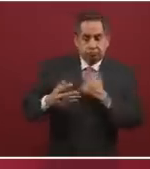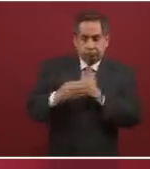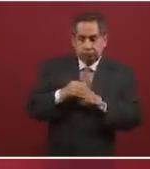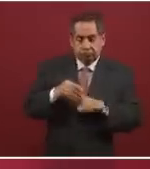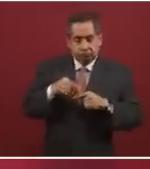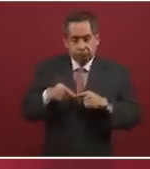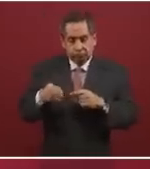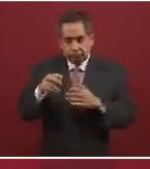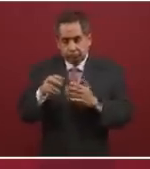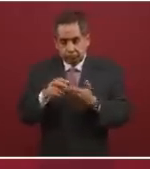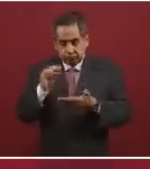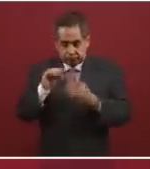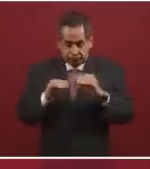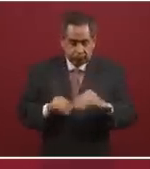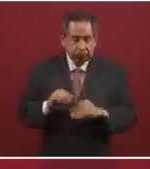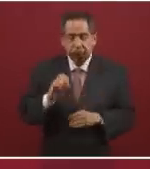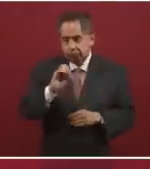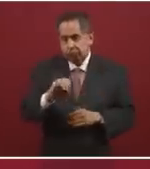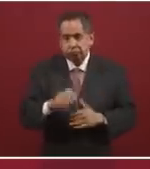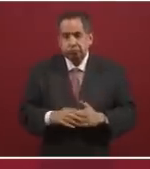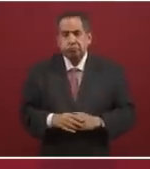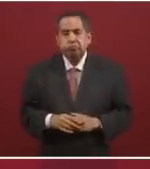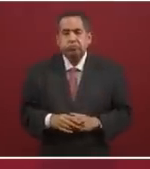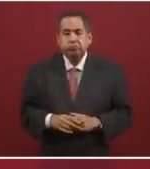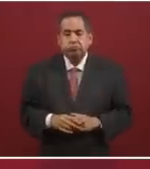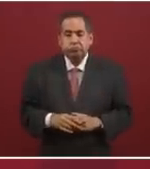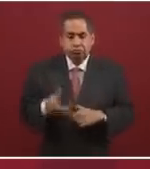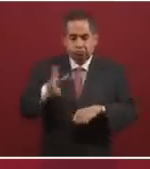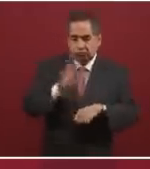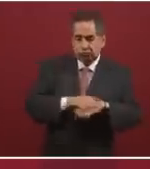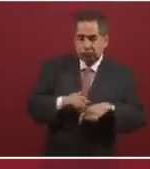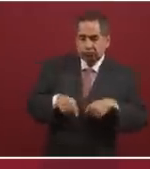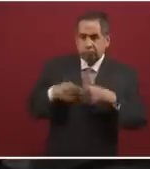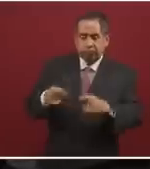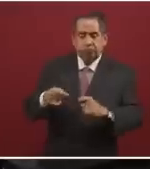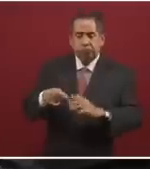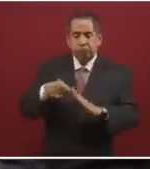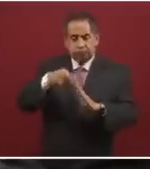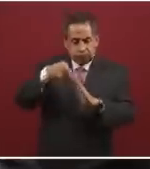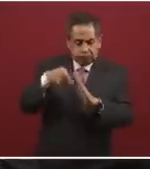meses y en efecto se autoriza a explotar